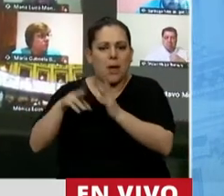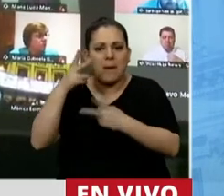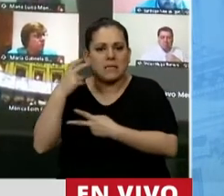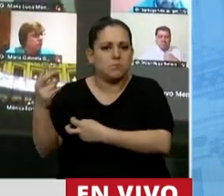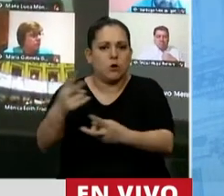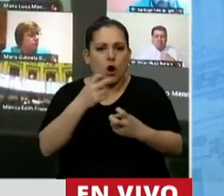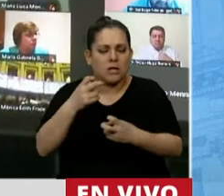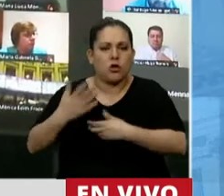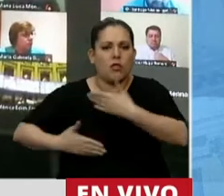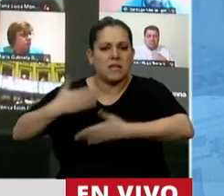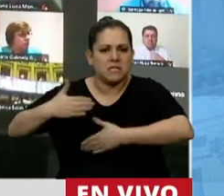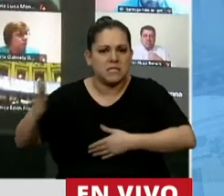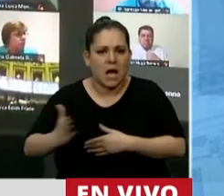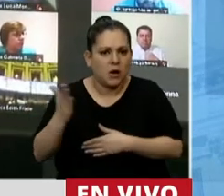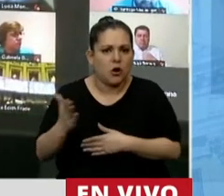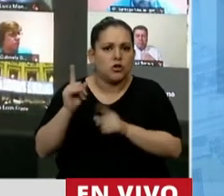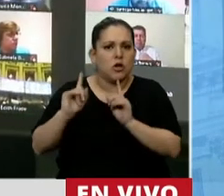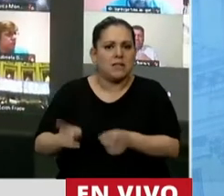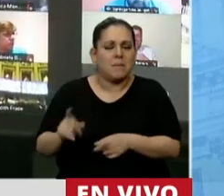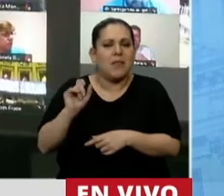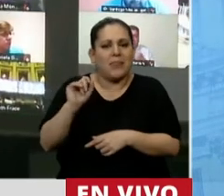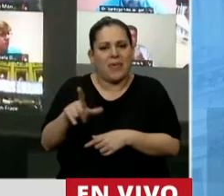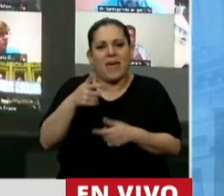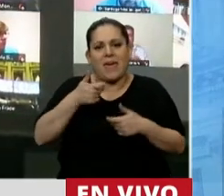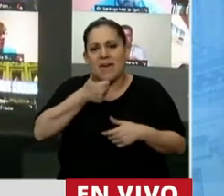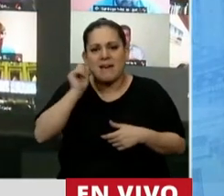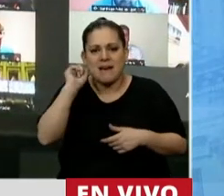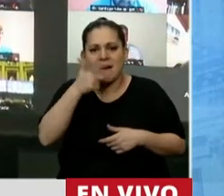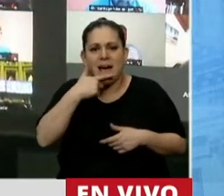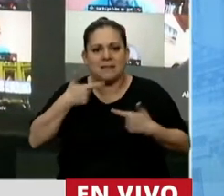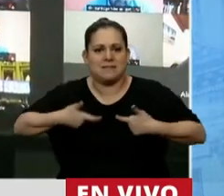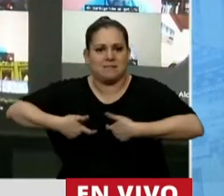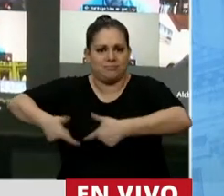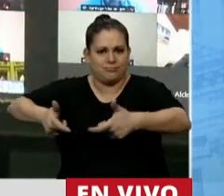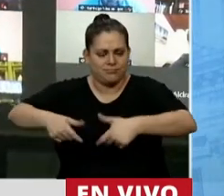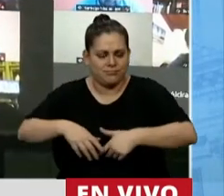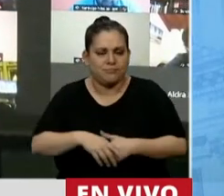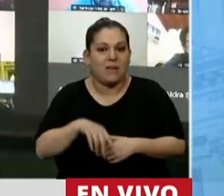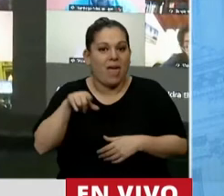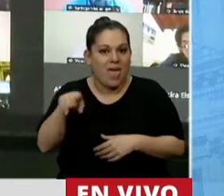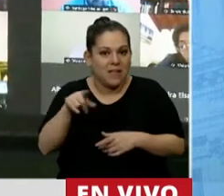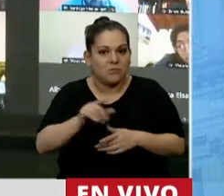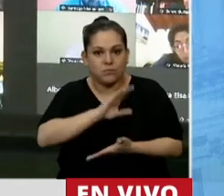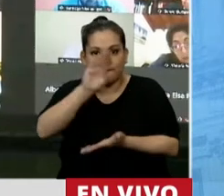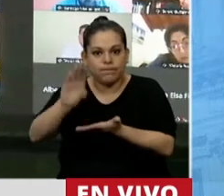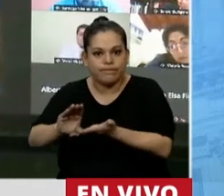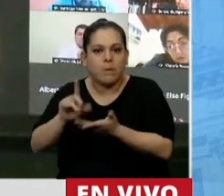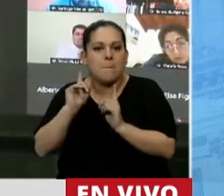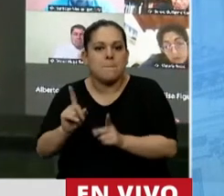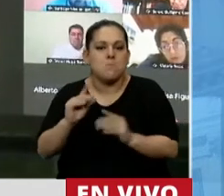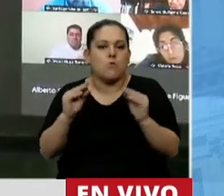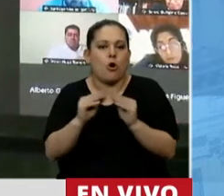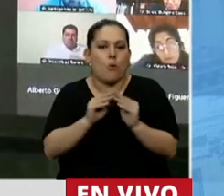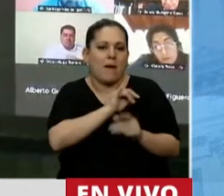exploración, desarrollo y producción de gas natural. De ese modelo hablaba recién la